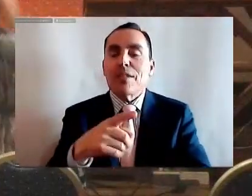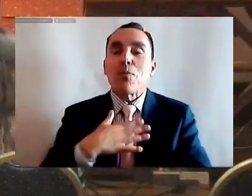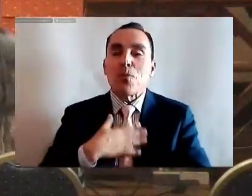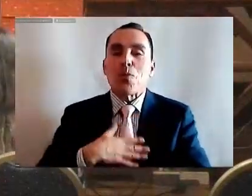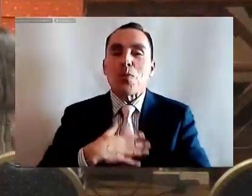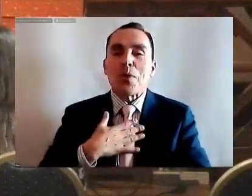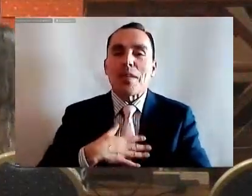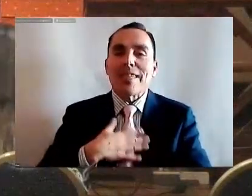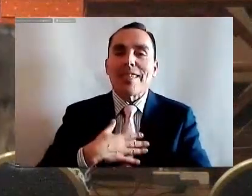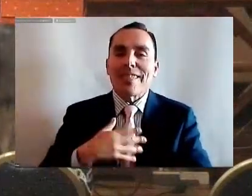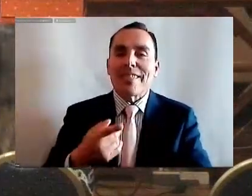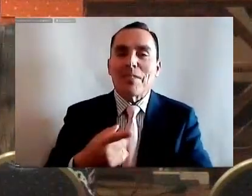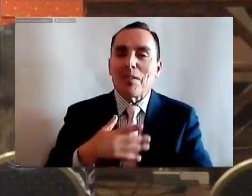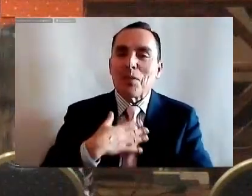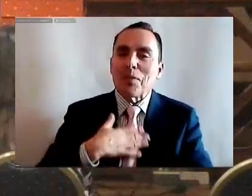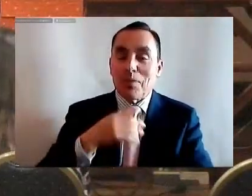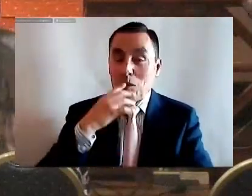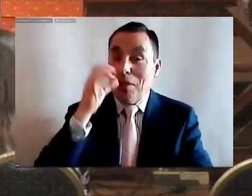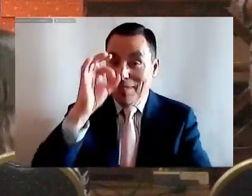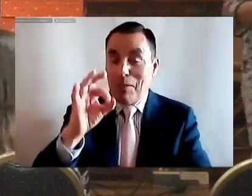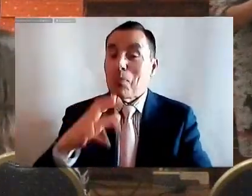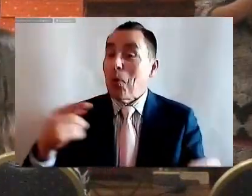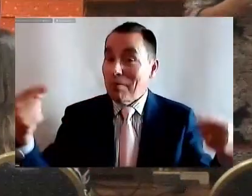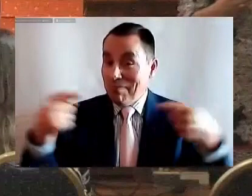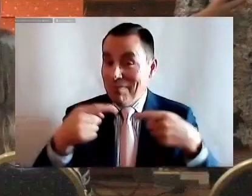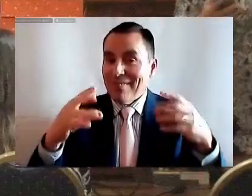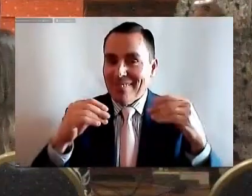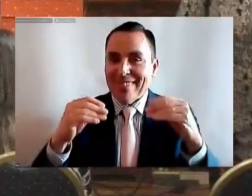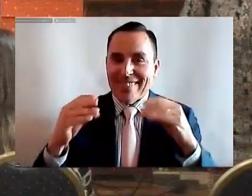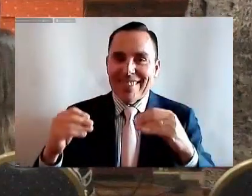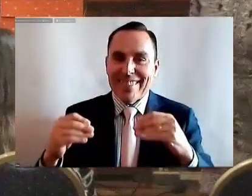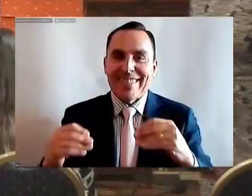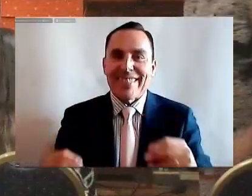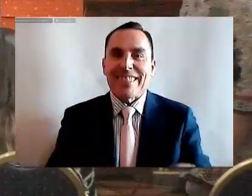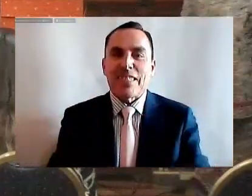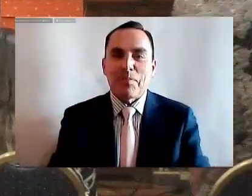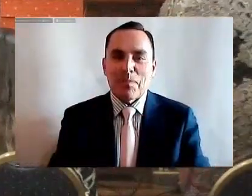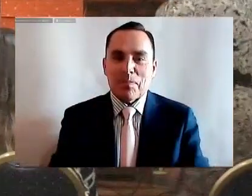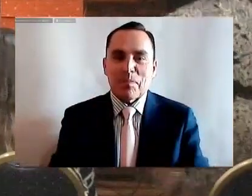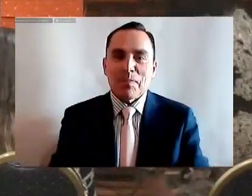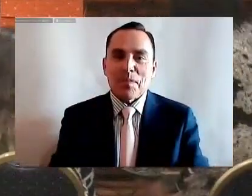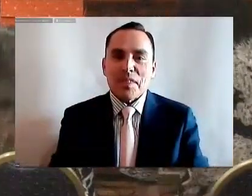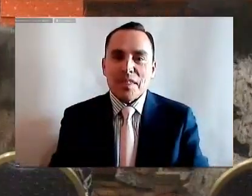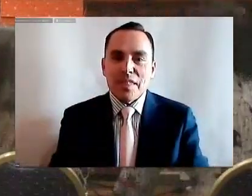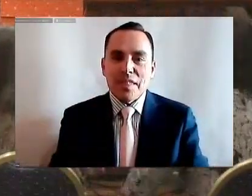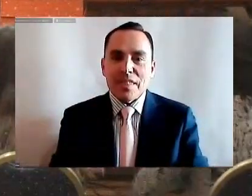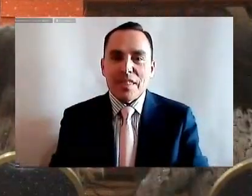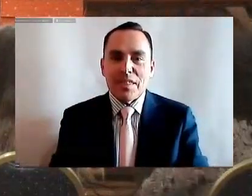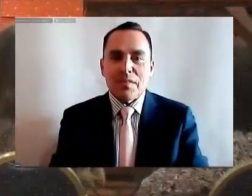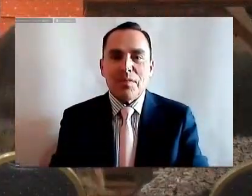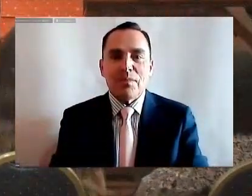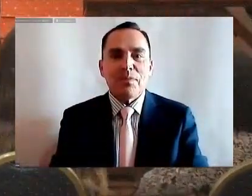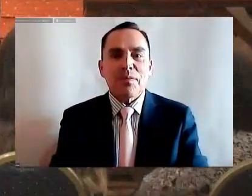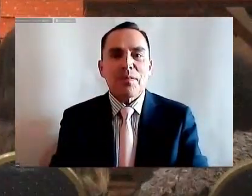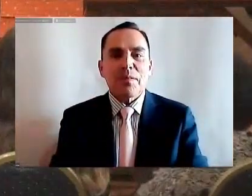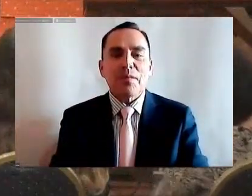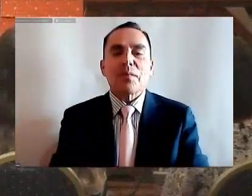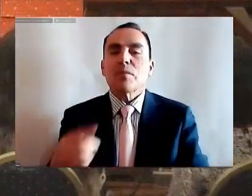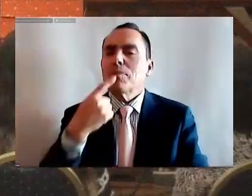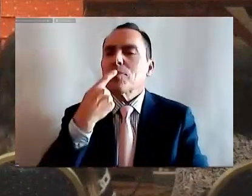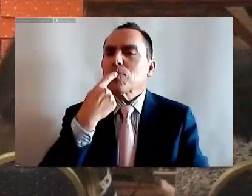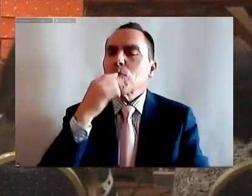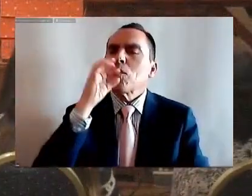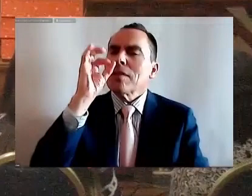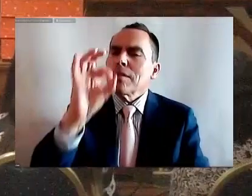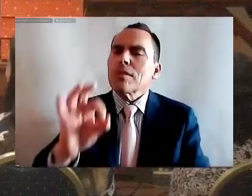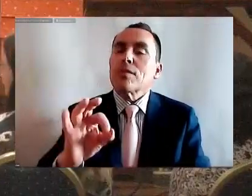pero a Sergio. A Sergio. Un poco sobre, para decir que los feminismos